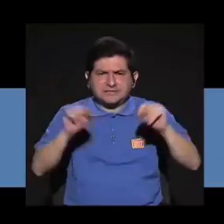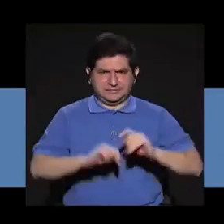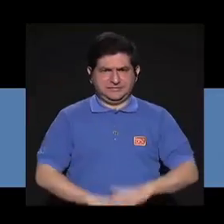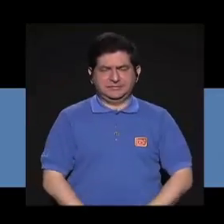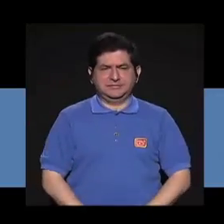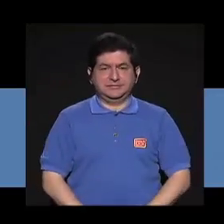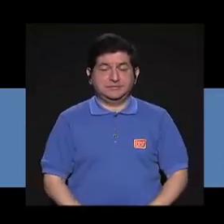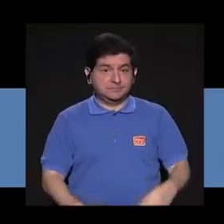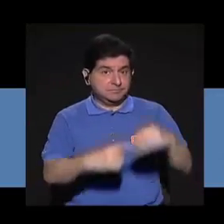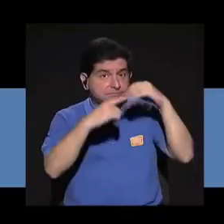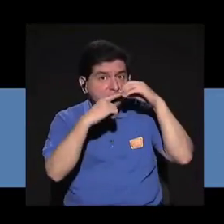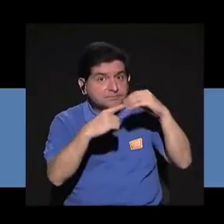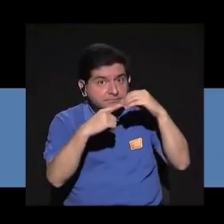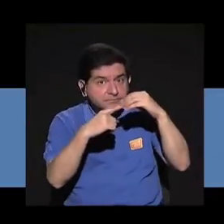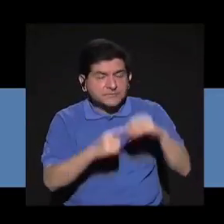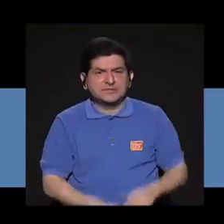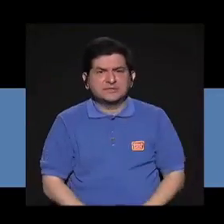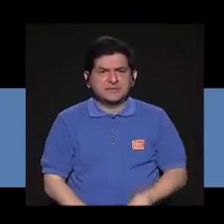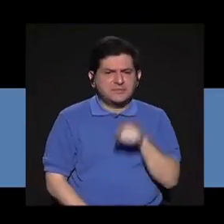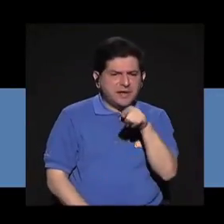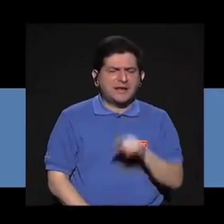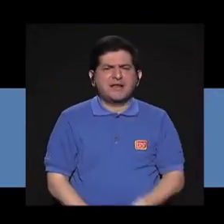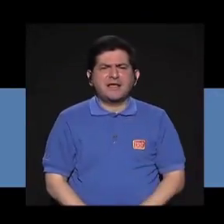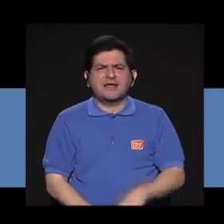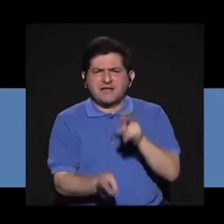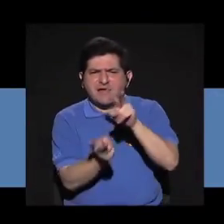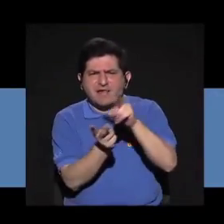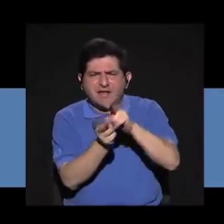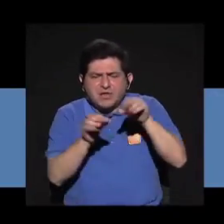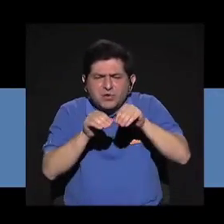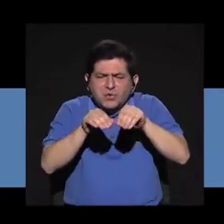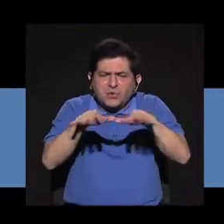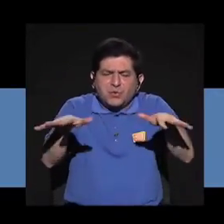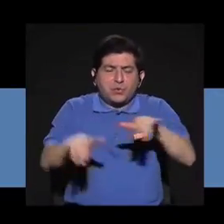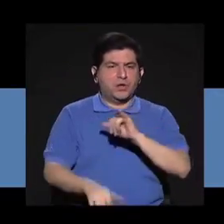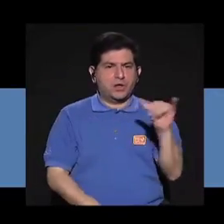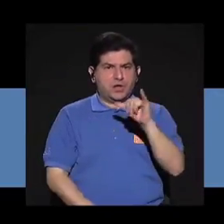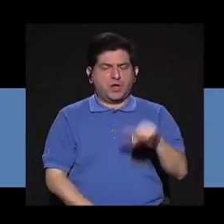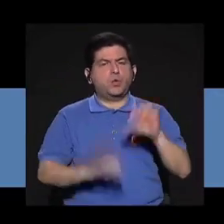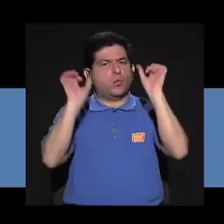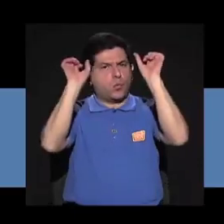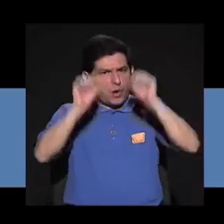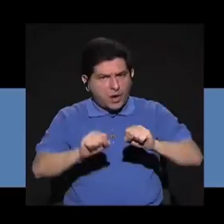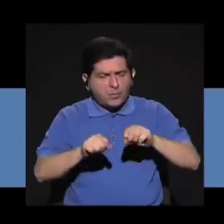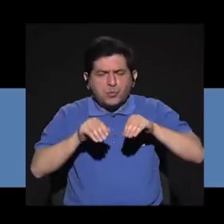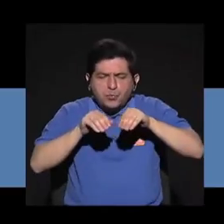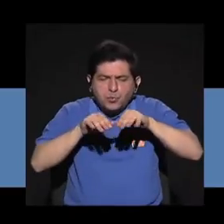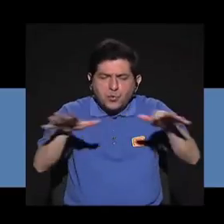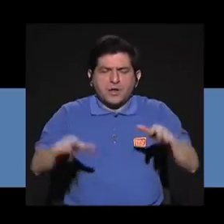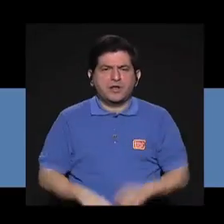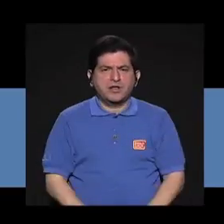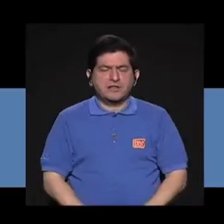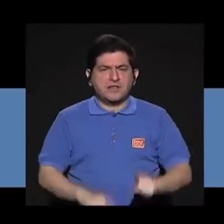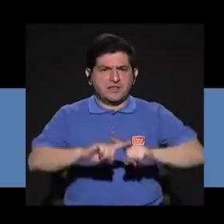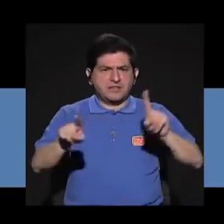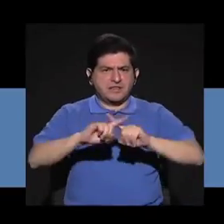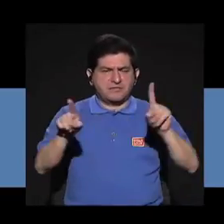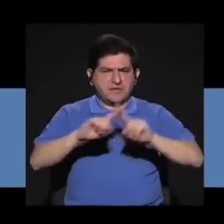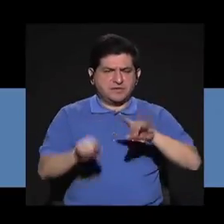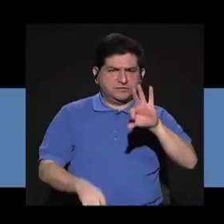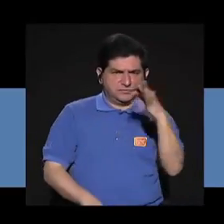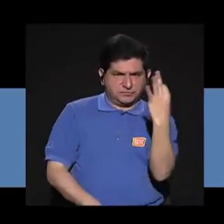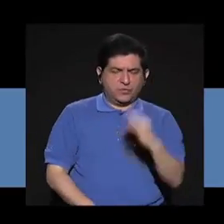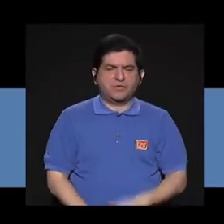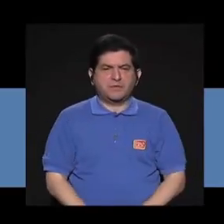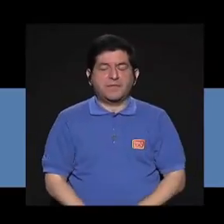diferentes. Principalmente se transmiten por contacto sexual, aunque también se pueden propagar por medios no